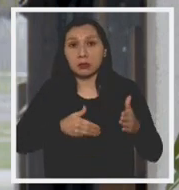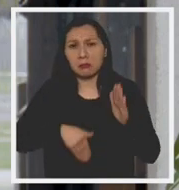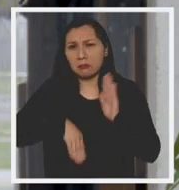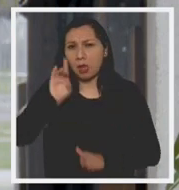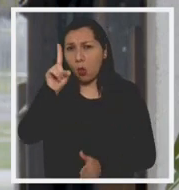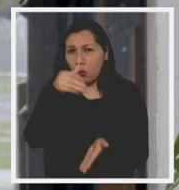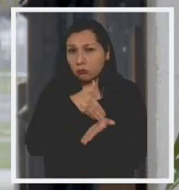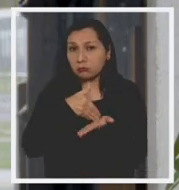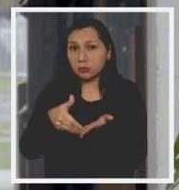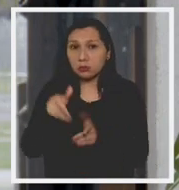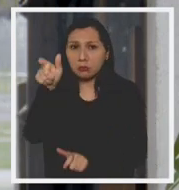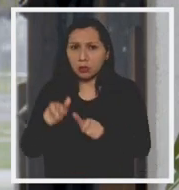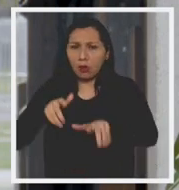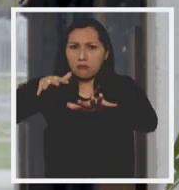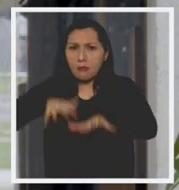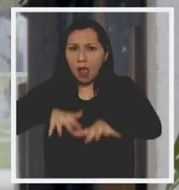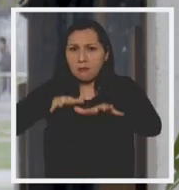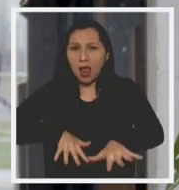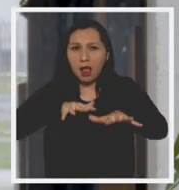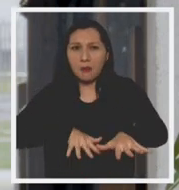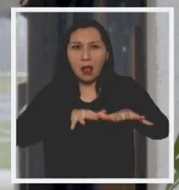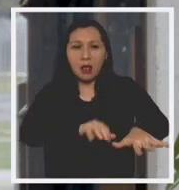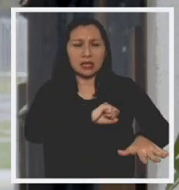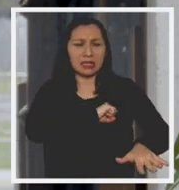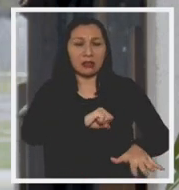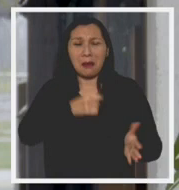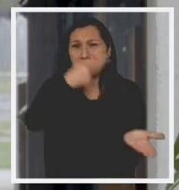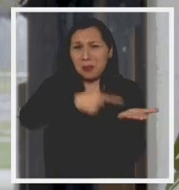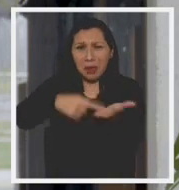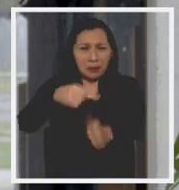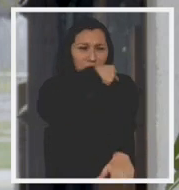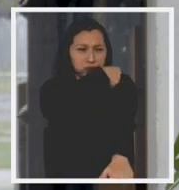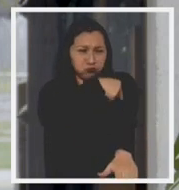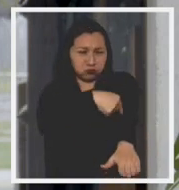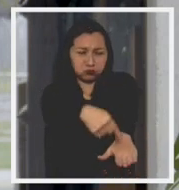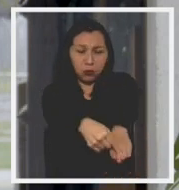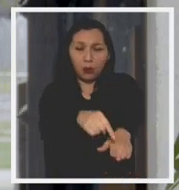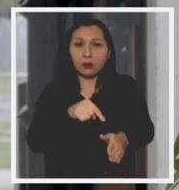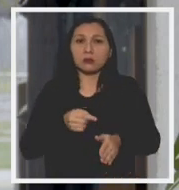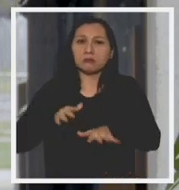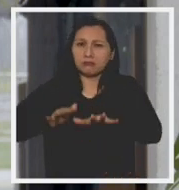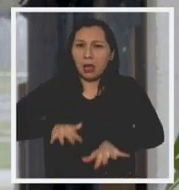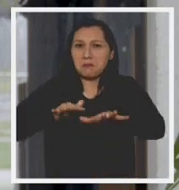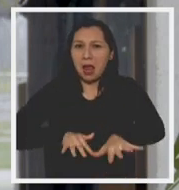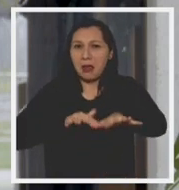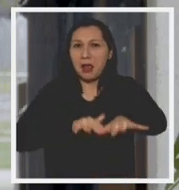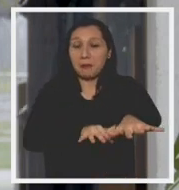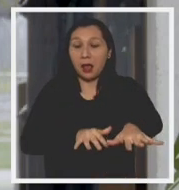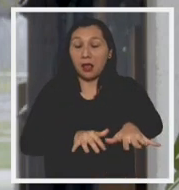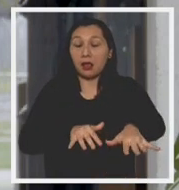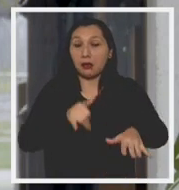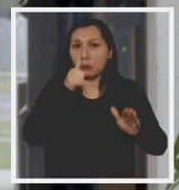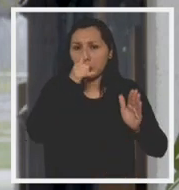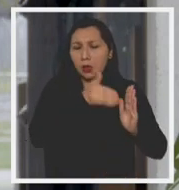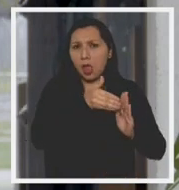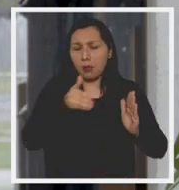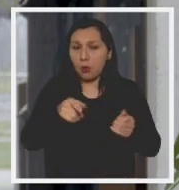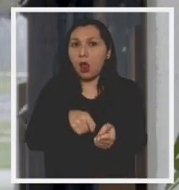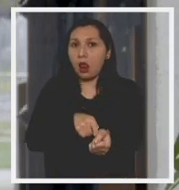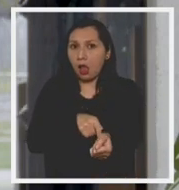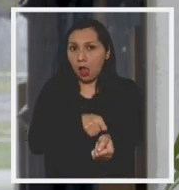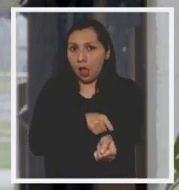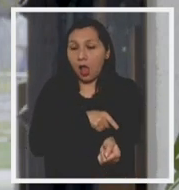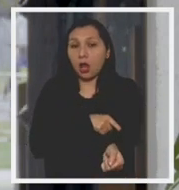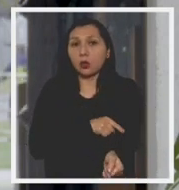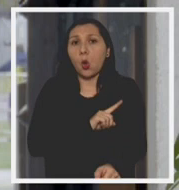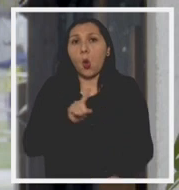más de 1 millón de personas salió a la calle en Santiago y miles en el resto del país. Y hubo un periodo largo,